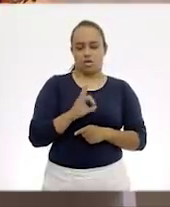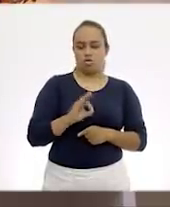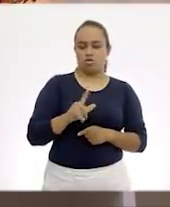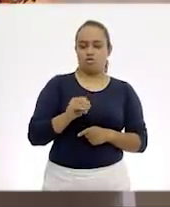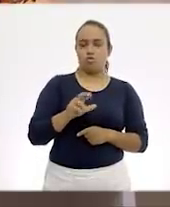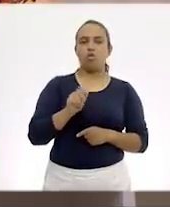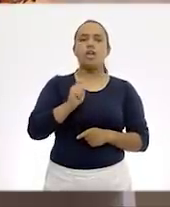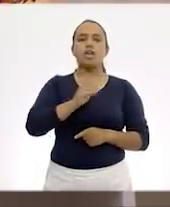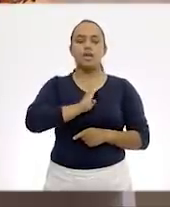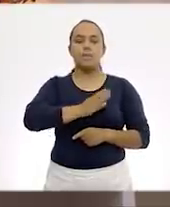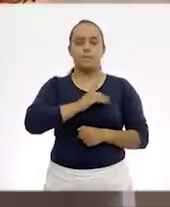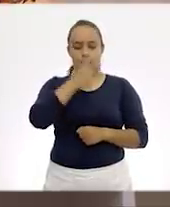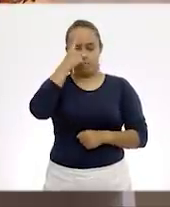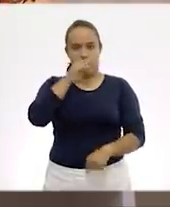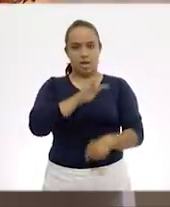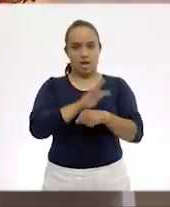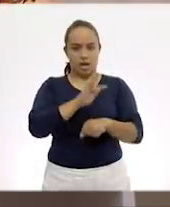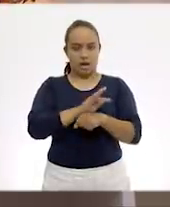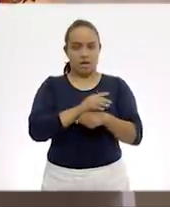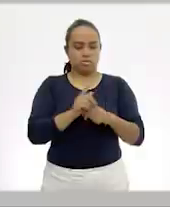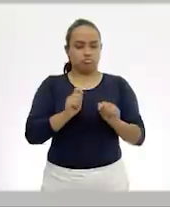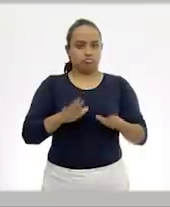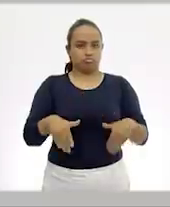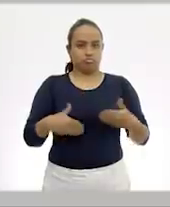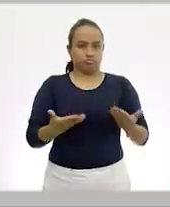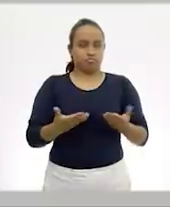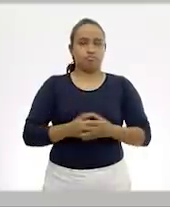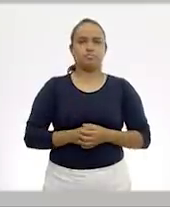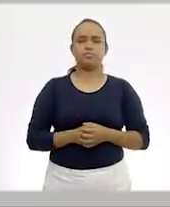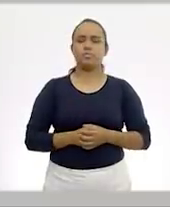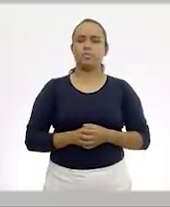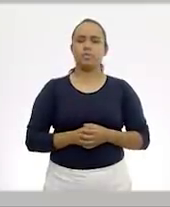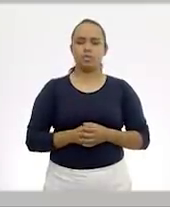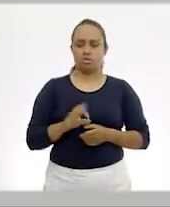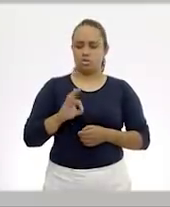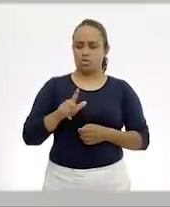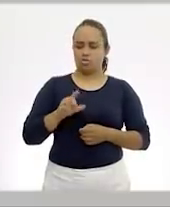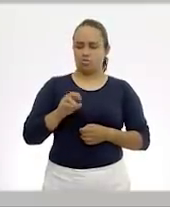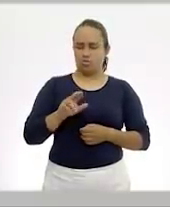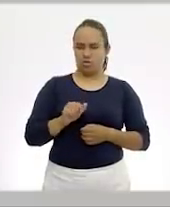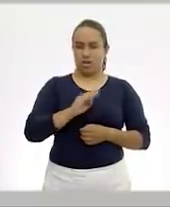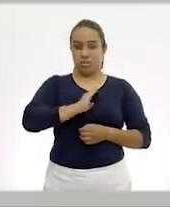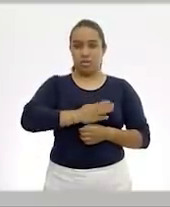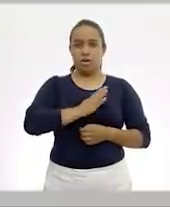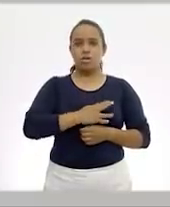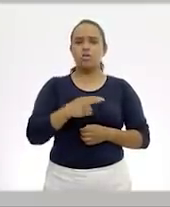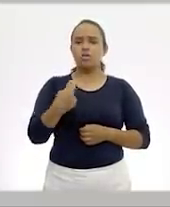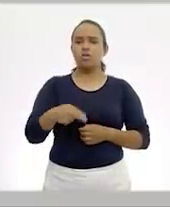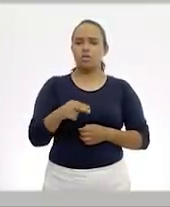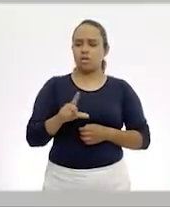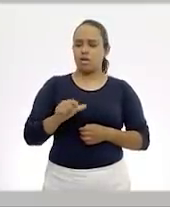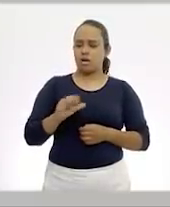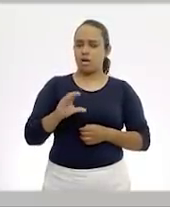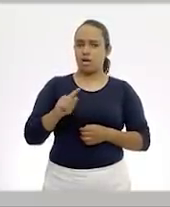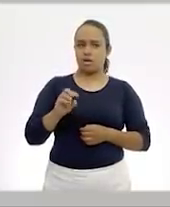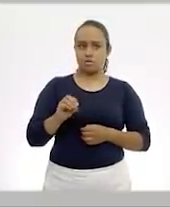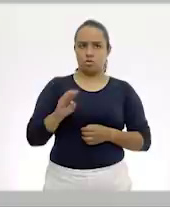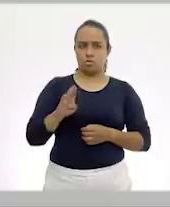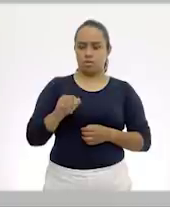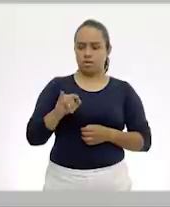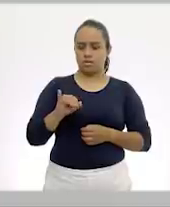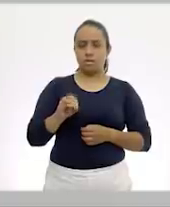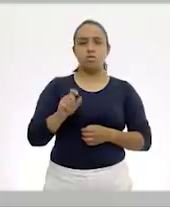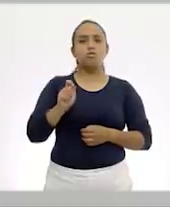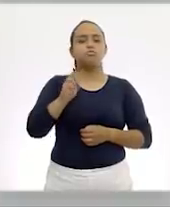decir, bacterias que nos protegen contra el medio exterior. Esta flora o estas bacterias se conocen como lactobacilos y son